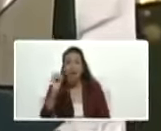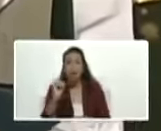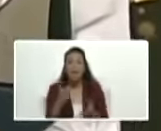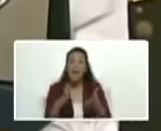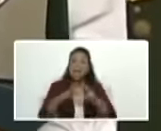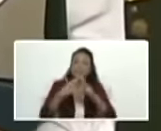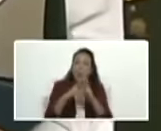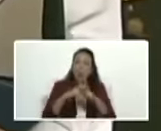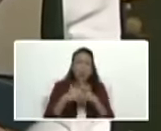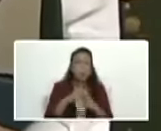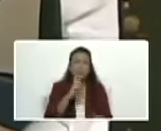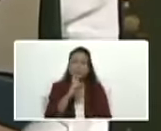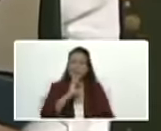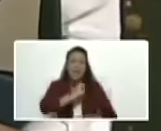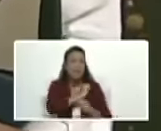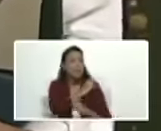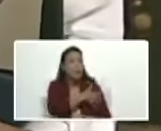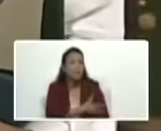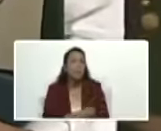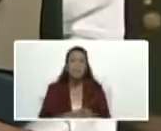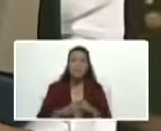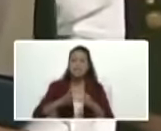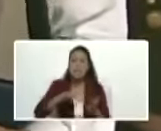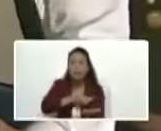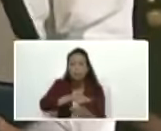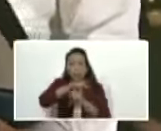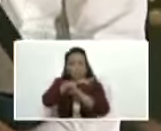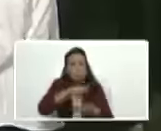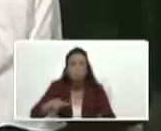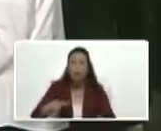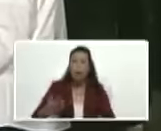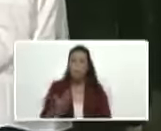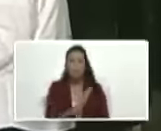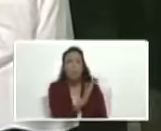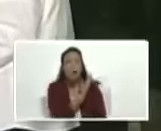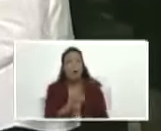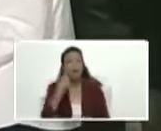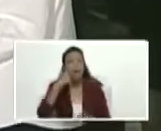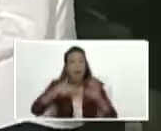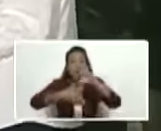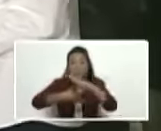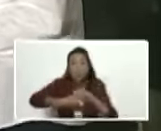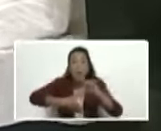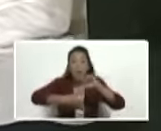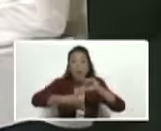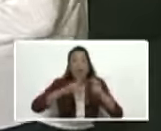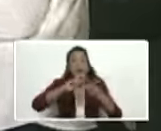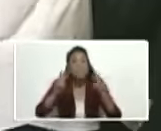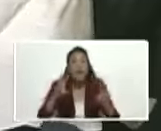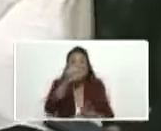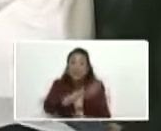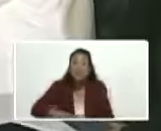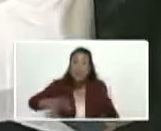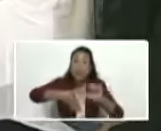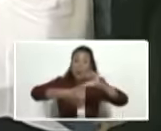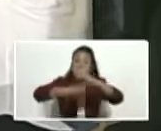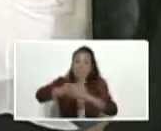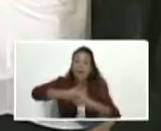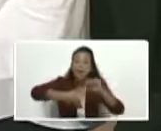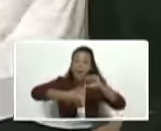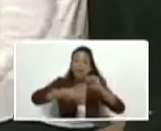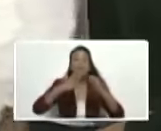Palestina, las amenazas de guerra, la necesidad de preservar la paz en la región, en Sudamérica, es un tema recurrente, la paz y